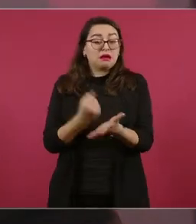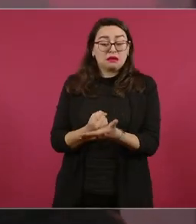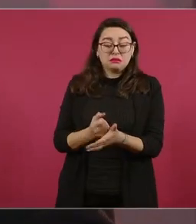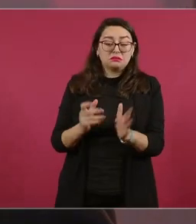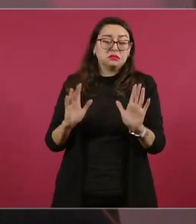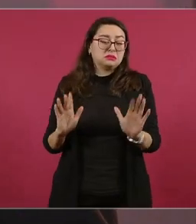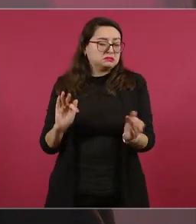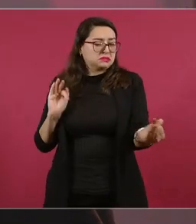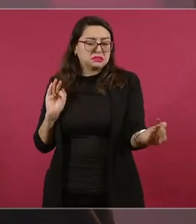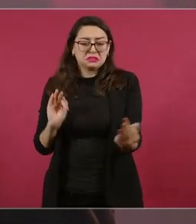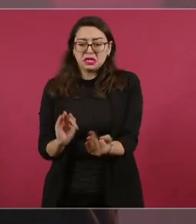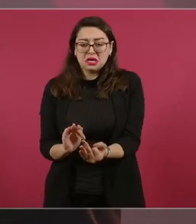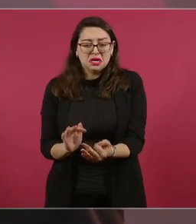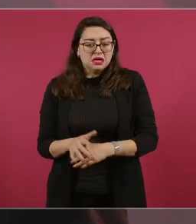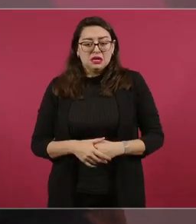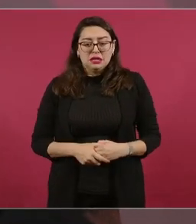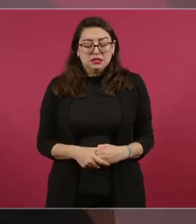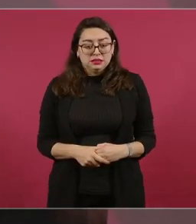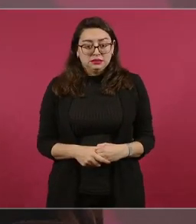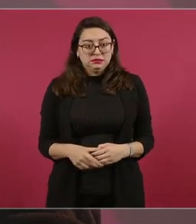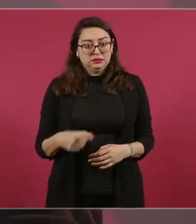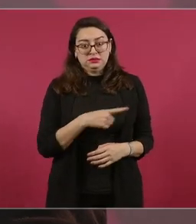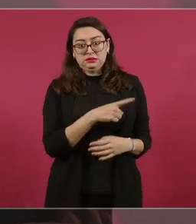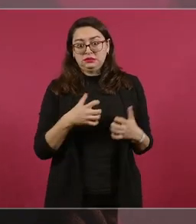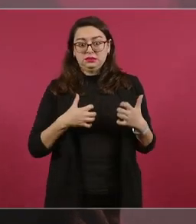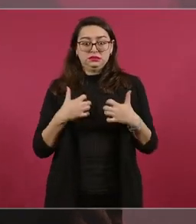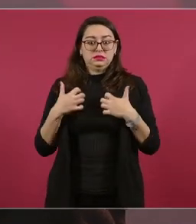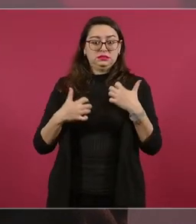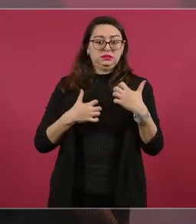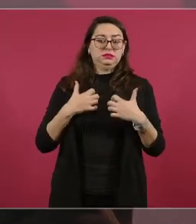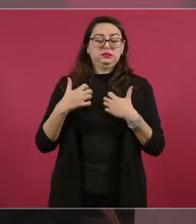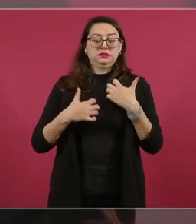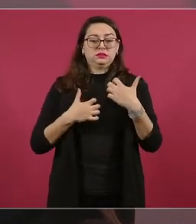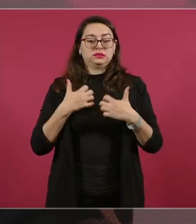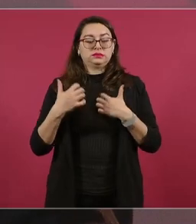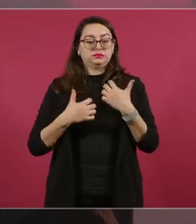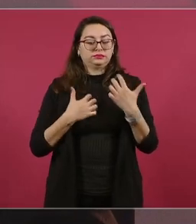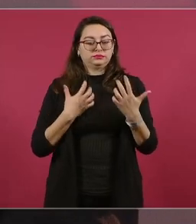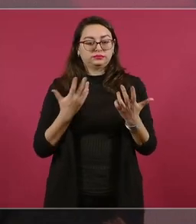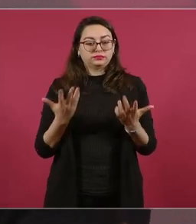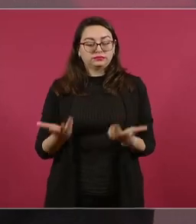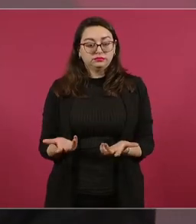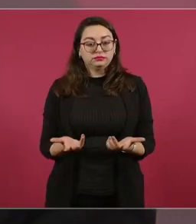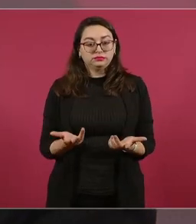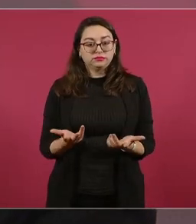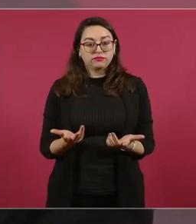Y si están muy alterados, eso, pues